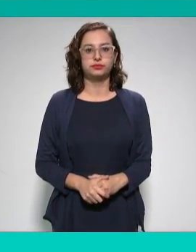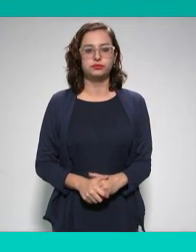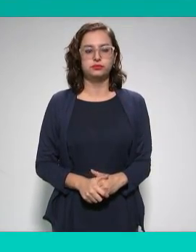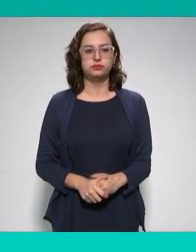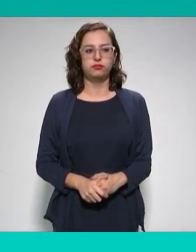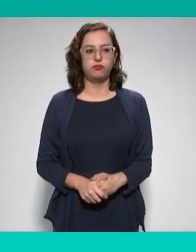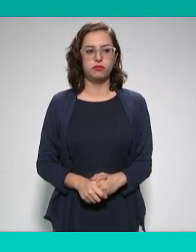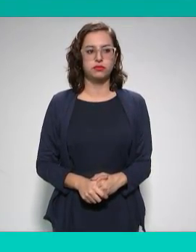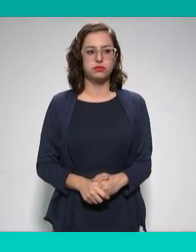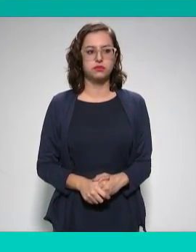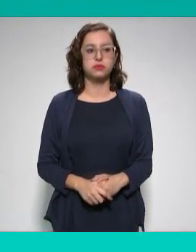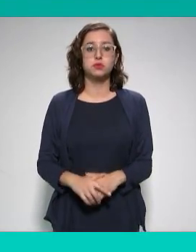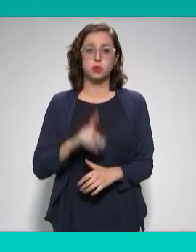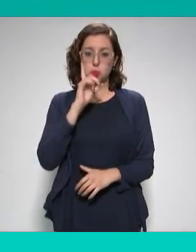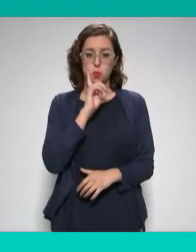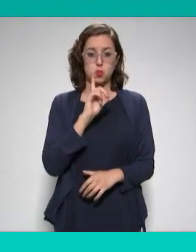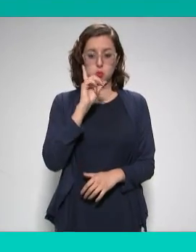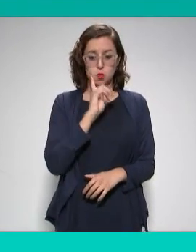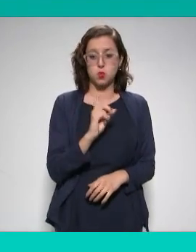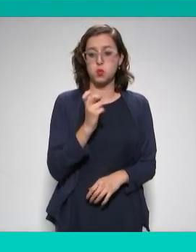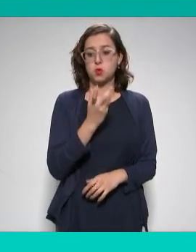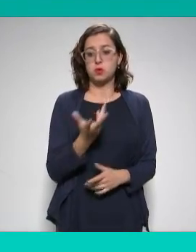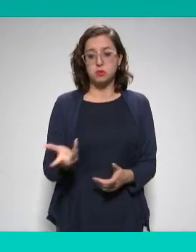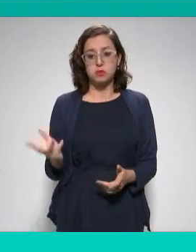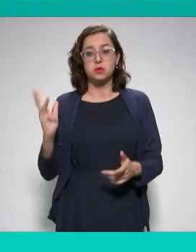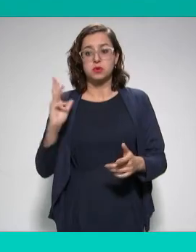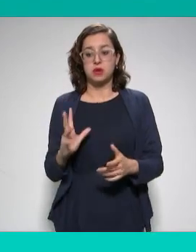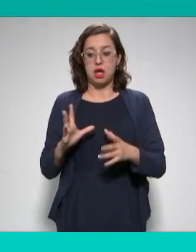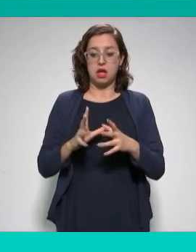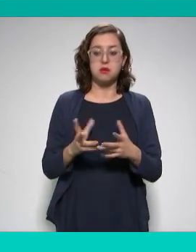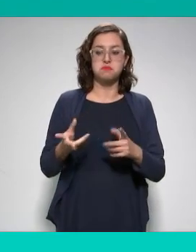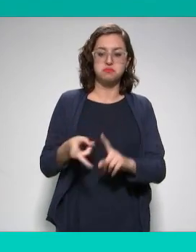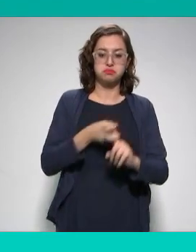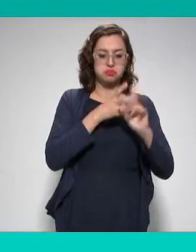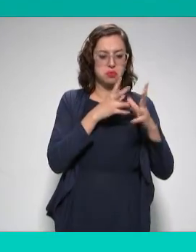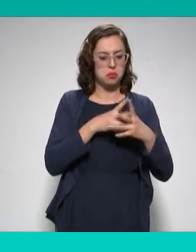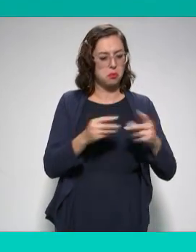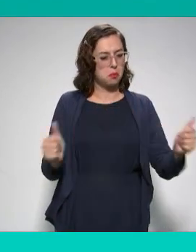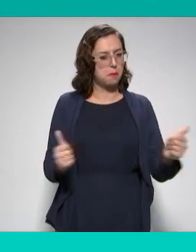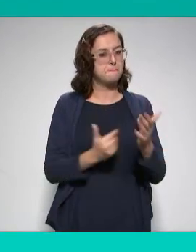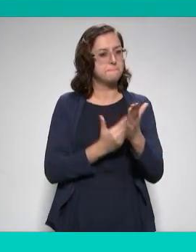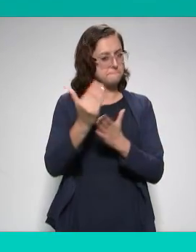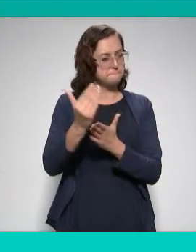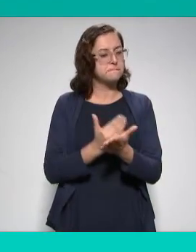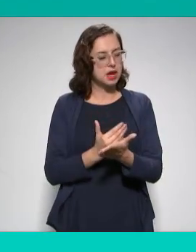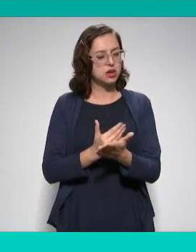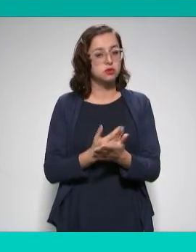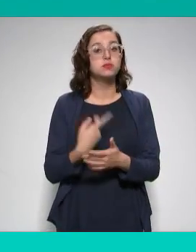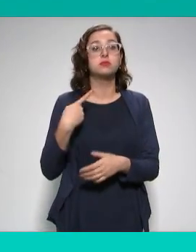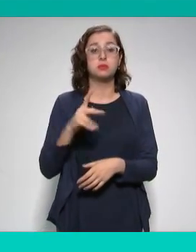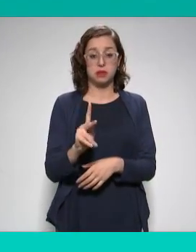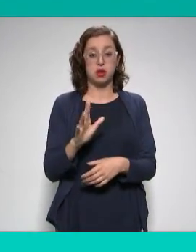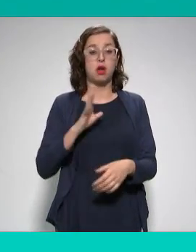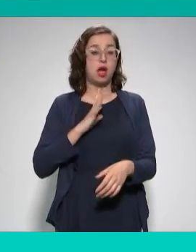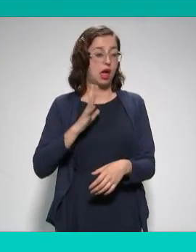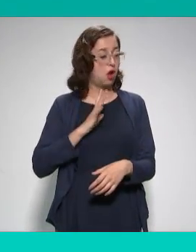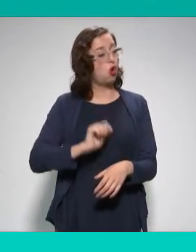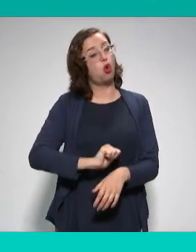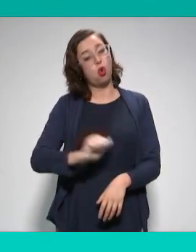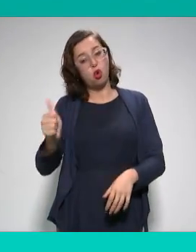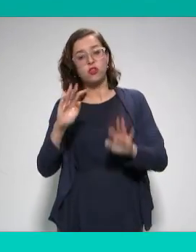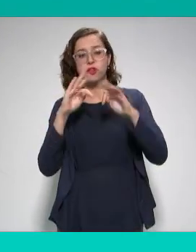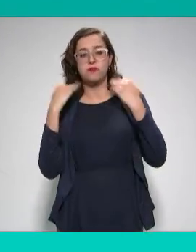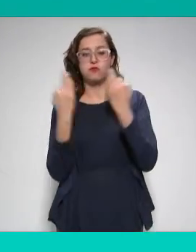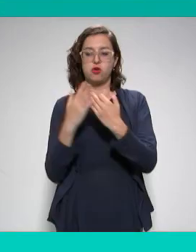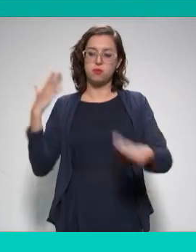tienen o tenemos menos probabilidades de ser desaparecidas somos más vulnerables a sufrir violaciones directas a